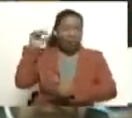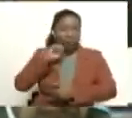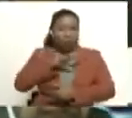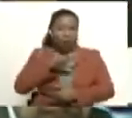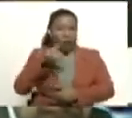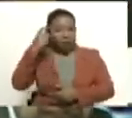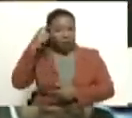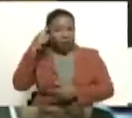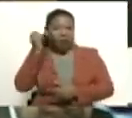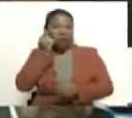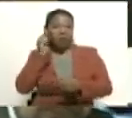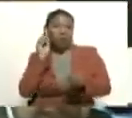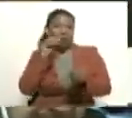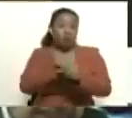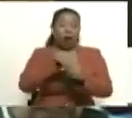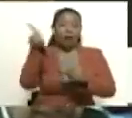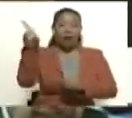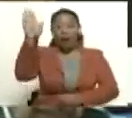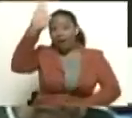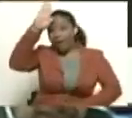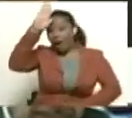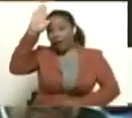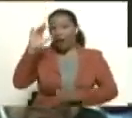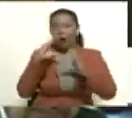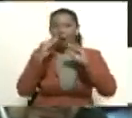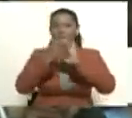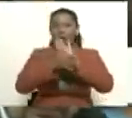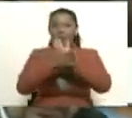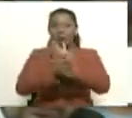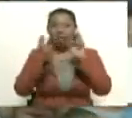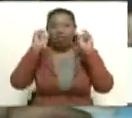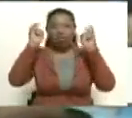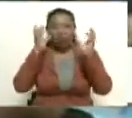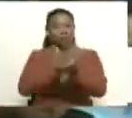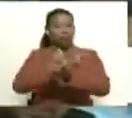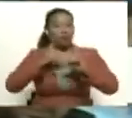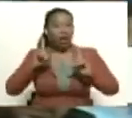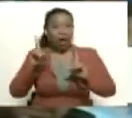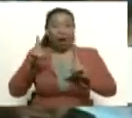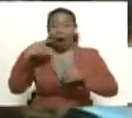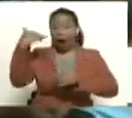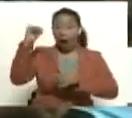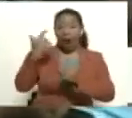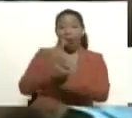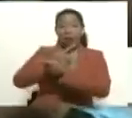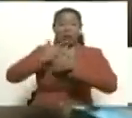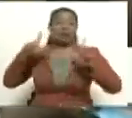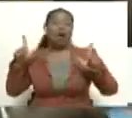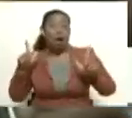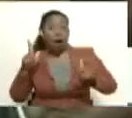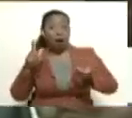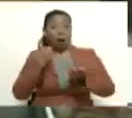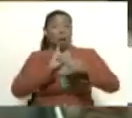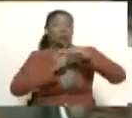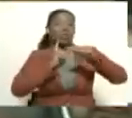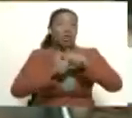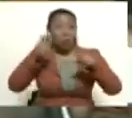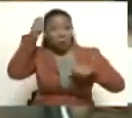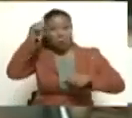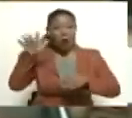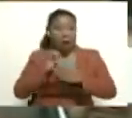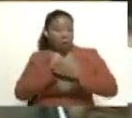la invasión a Irak, que hablaban que llegó la democracia, llegó la libertad, llegó la prosperidad para el